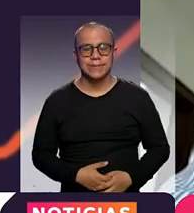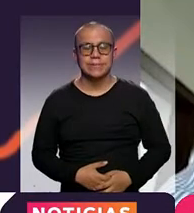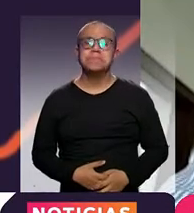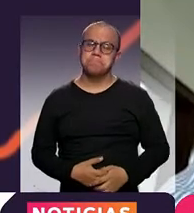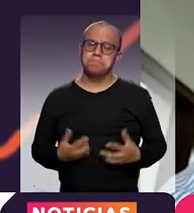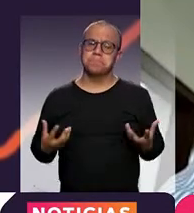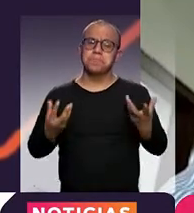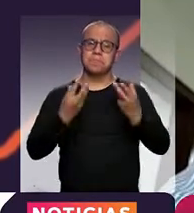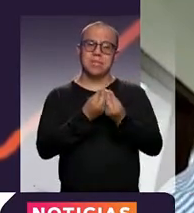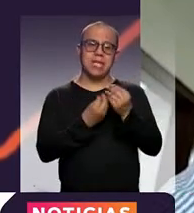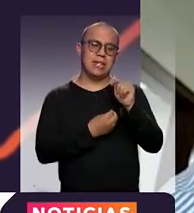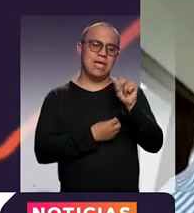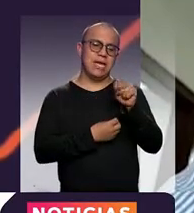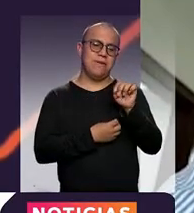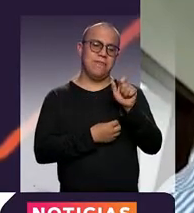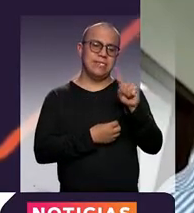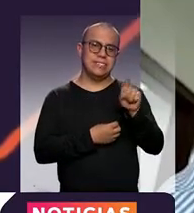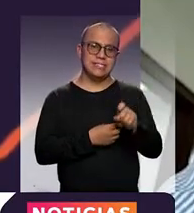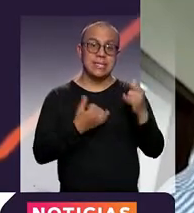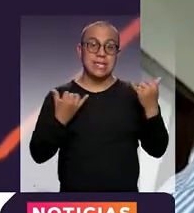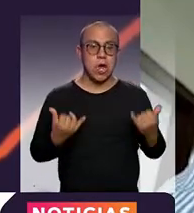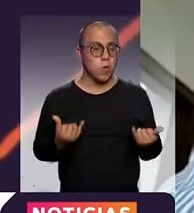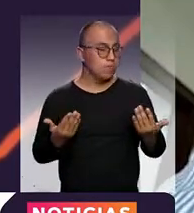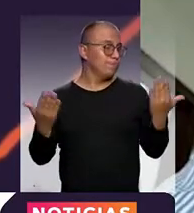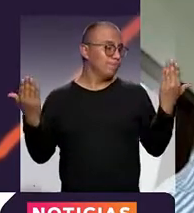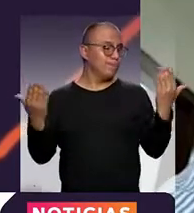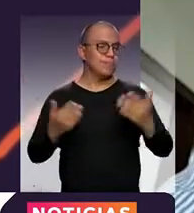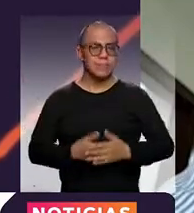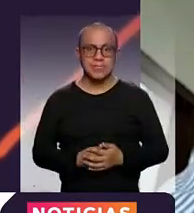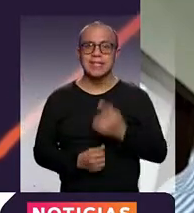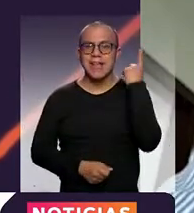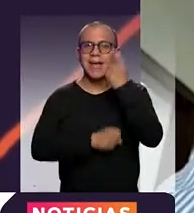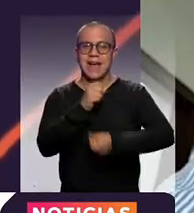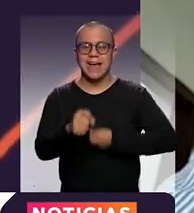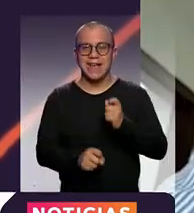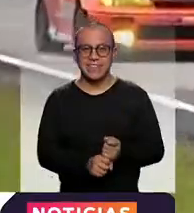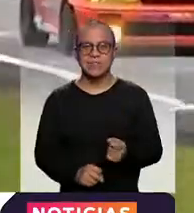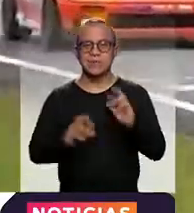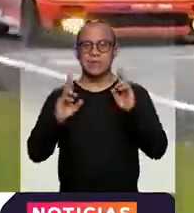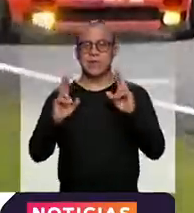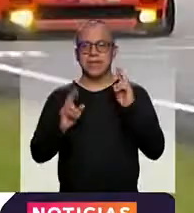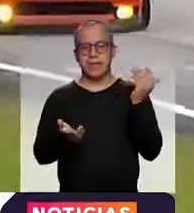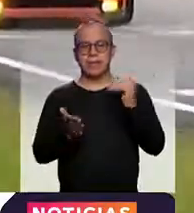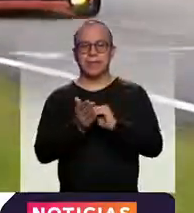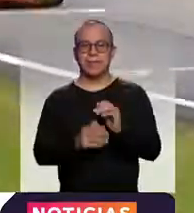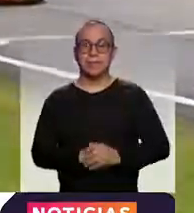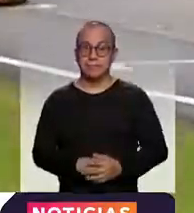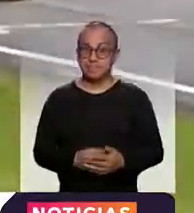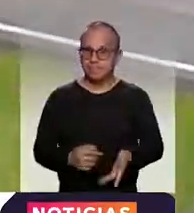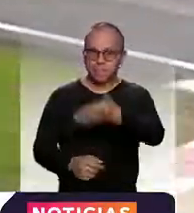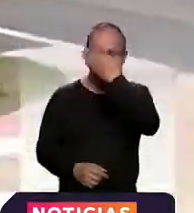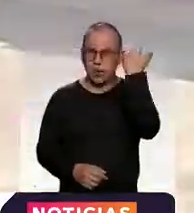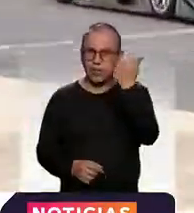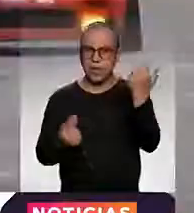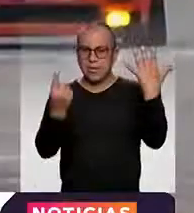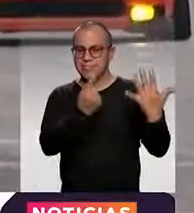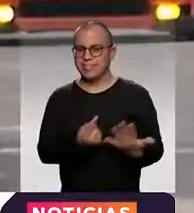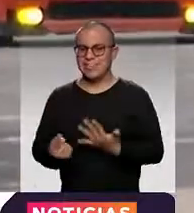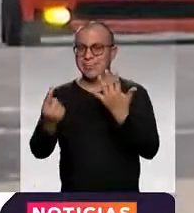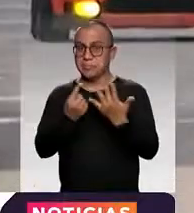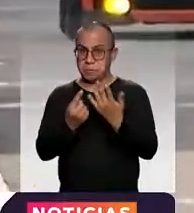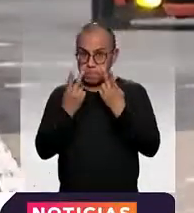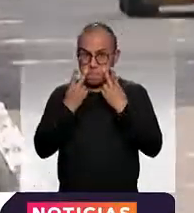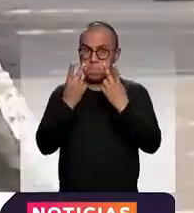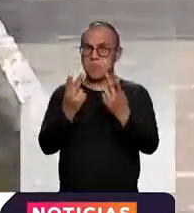con el equipo Mecafast y bueno, esperamos que este año se repita. No lo olvide, las 6 horas de Bogotá